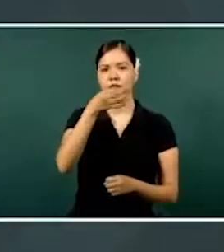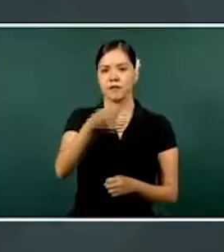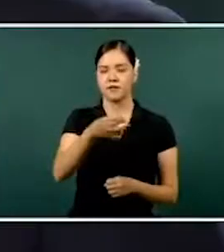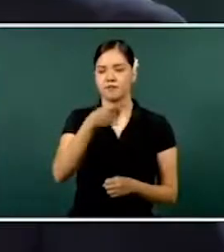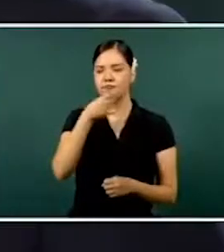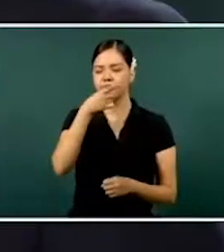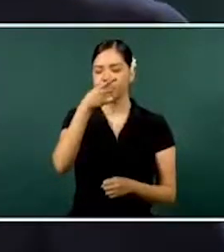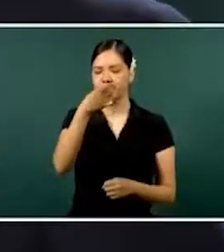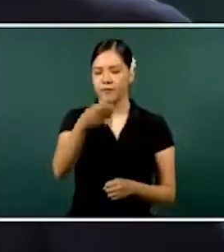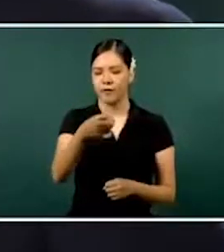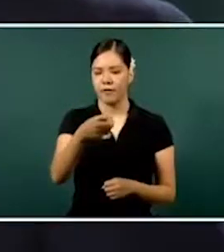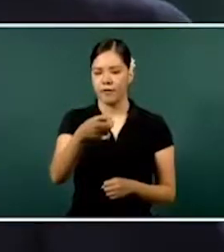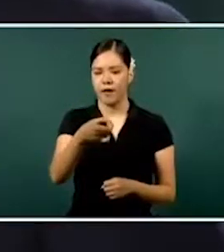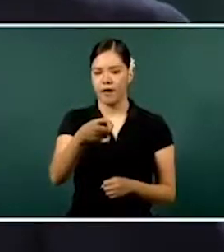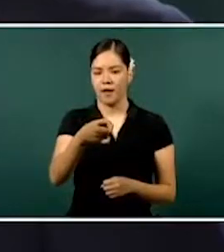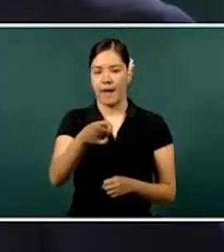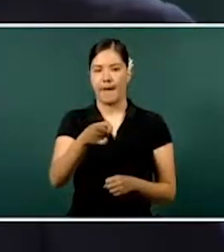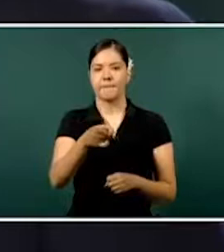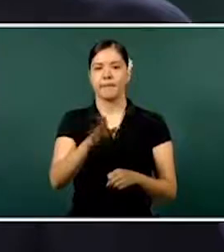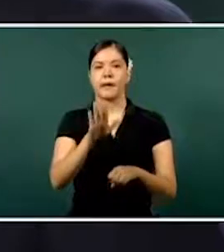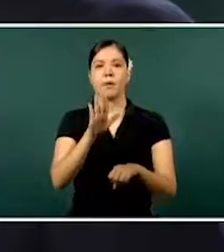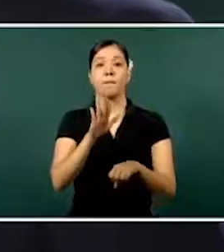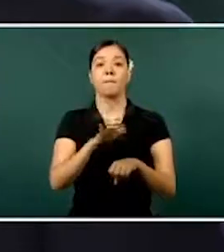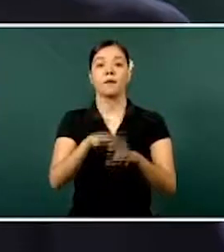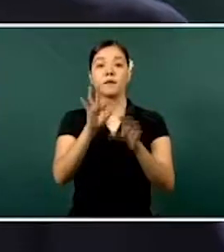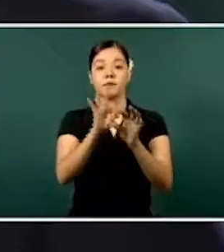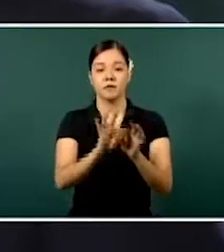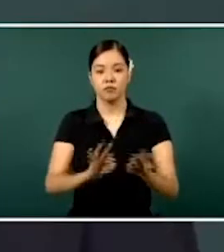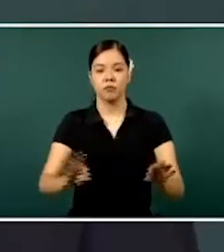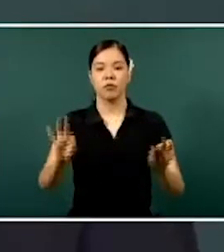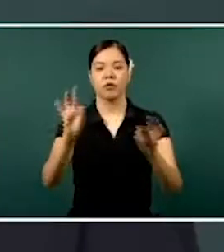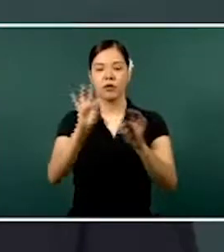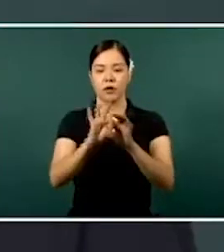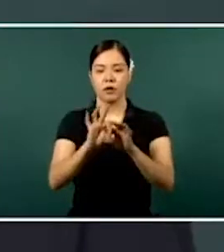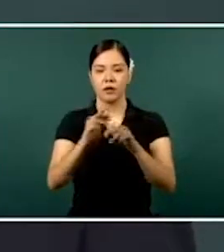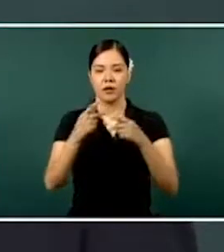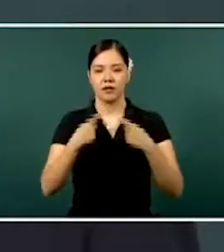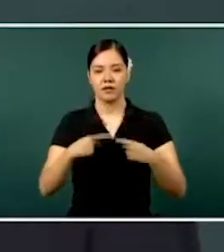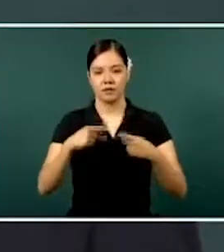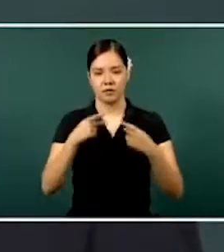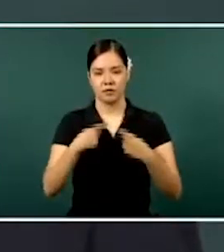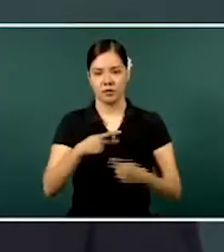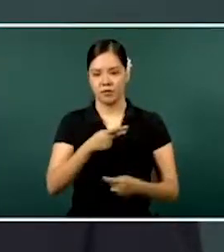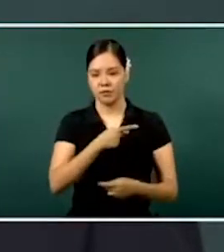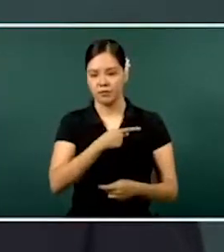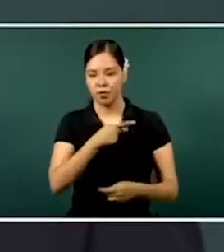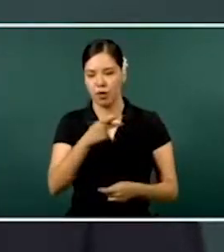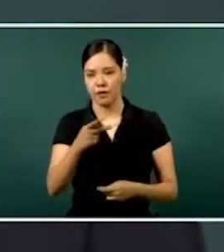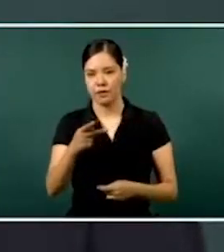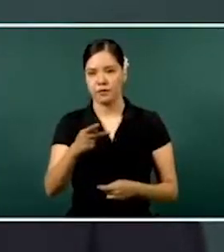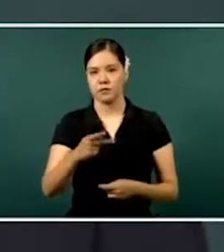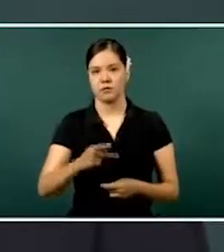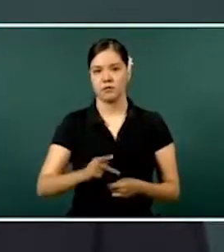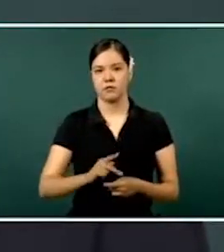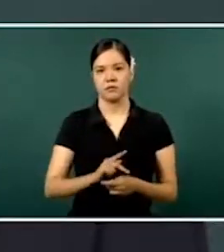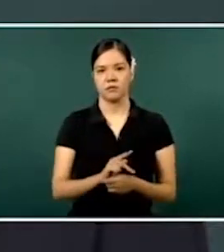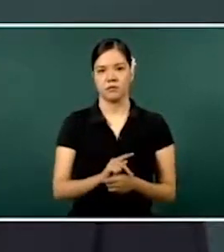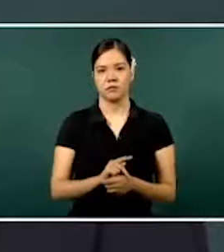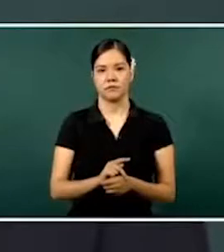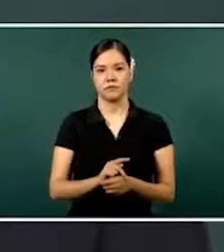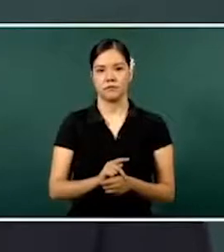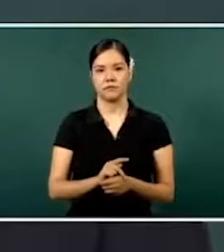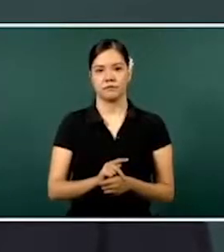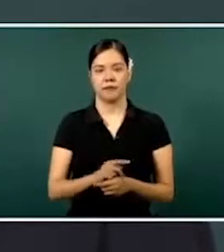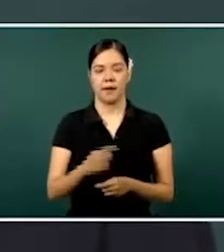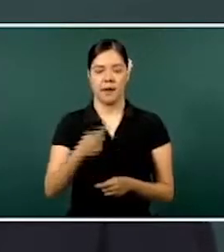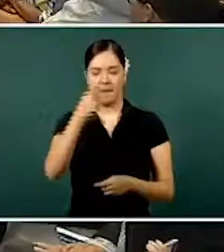preferencia a la gente humilde, a la gente pobre. Es muy